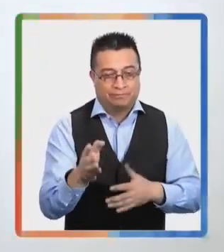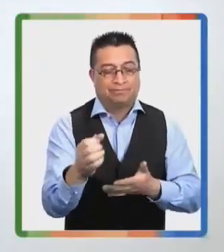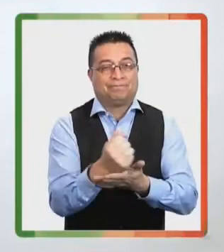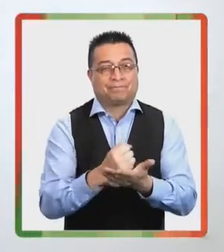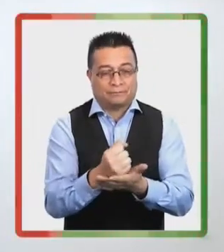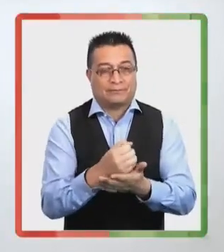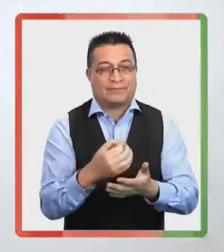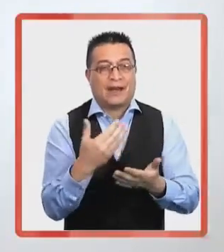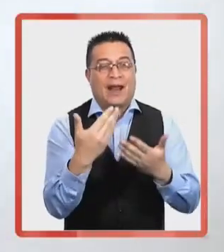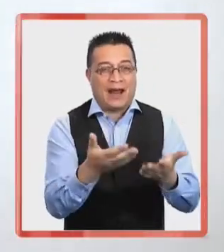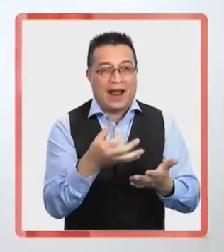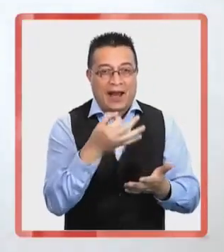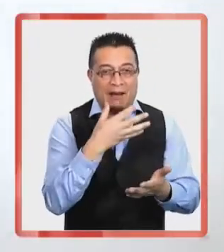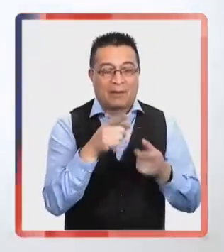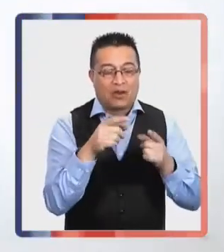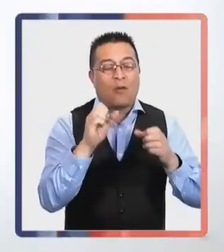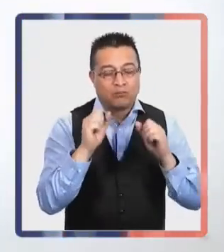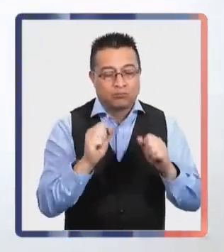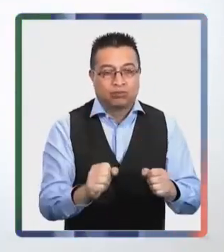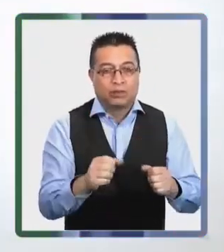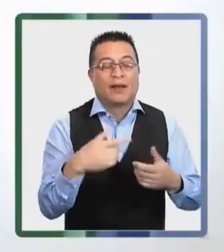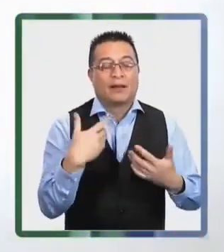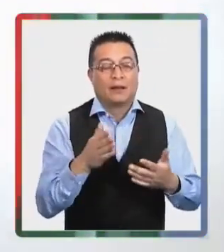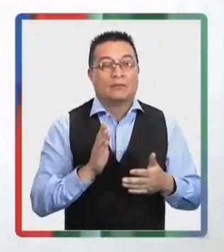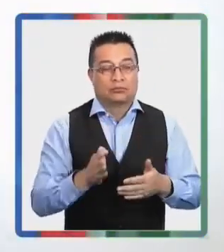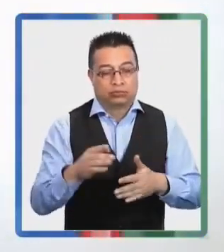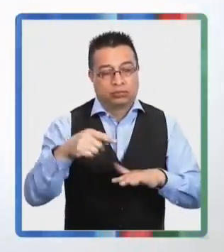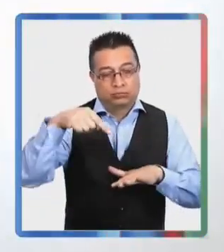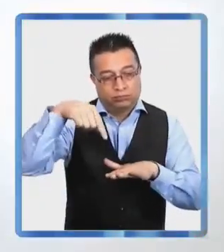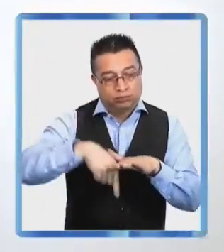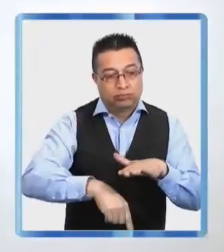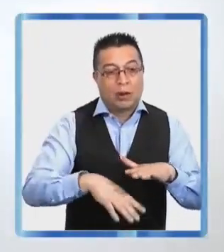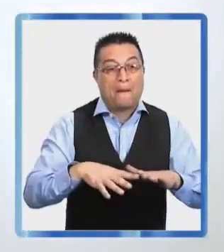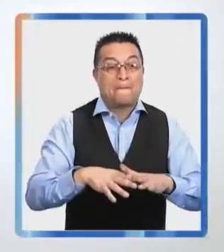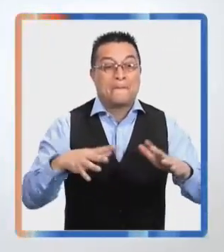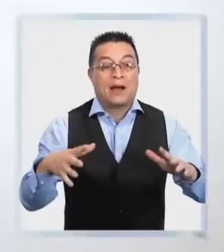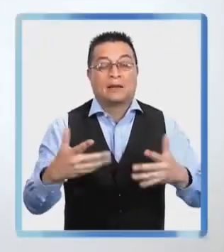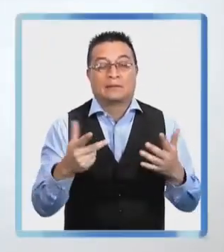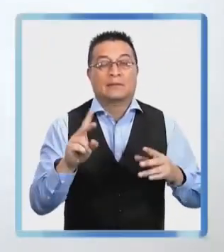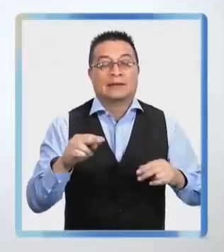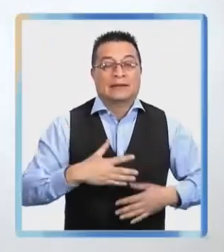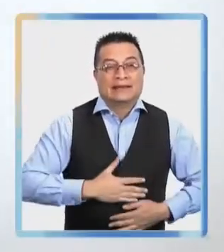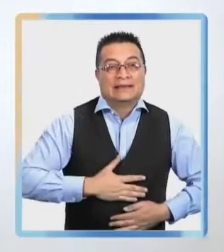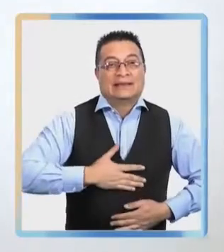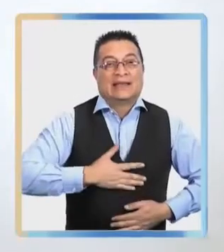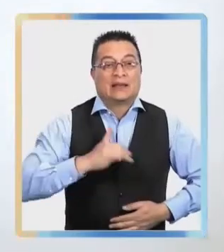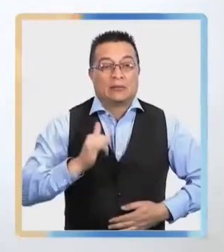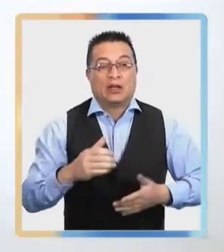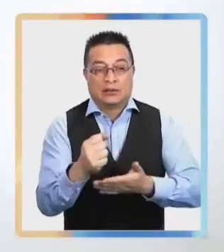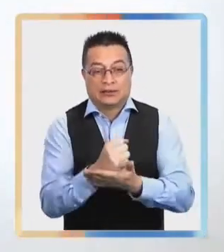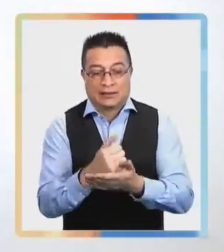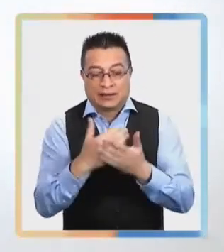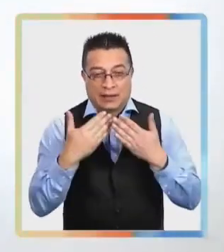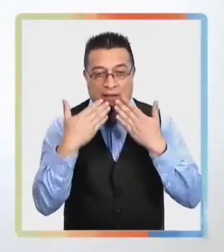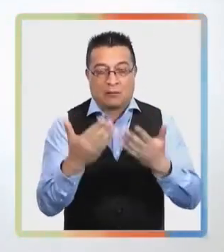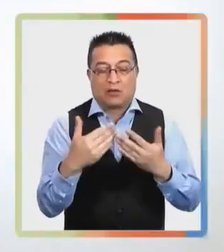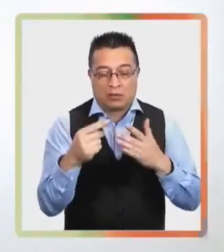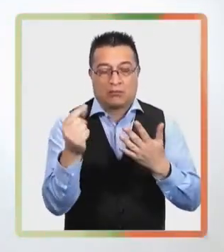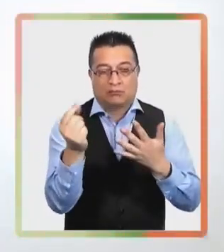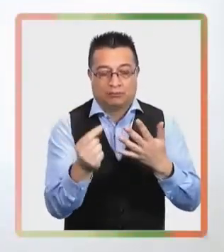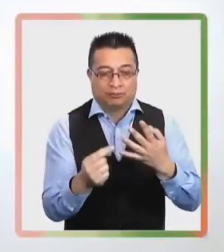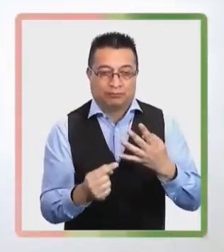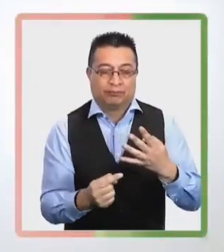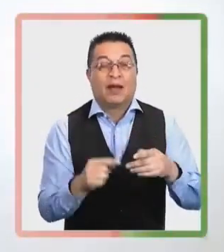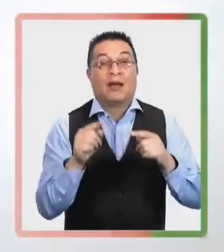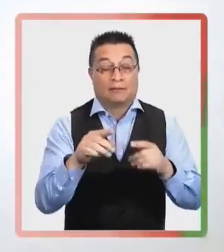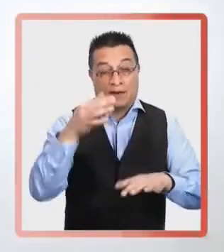para que podamos en el fondo seguir con el tratamiento. En general, así podemos ir ahondando un poco más en lo que son los síntomas y en